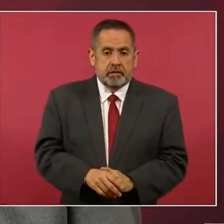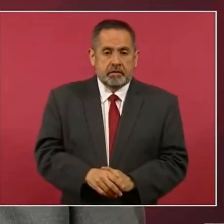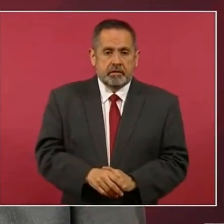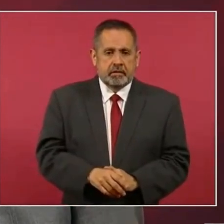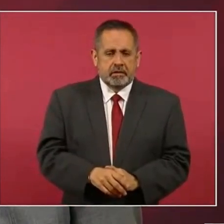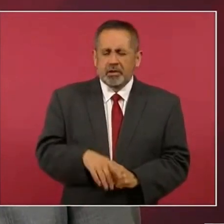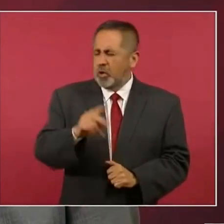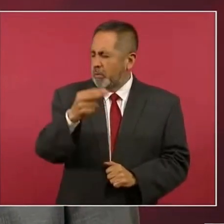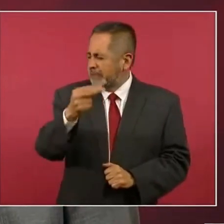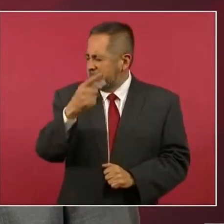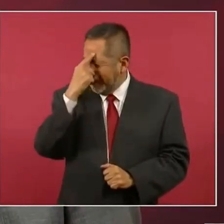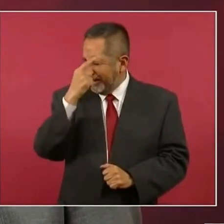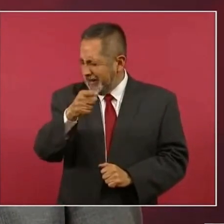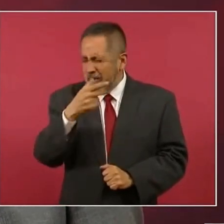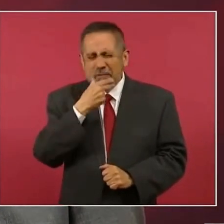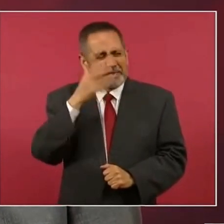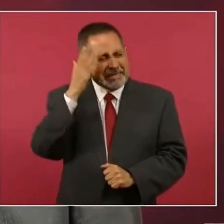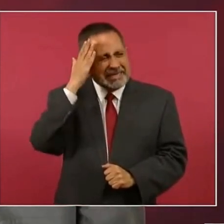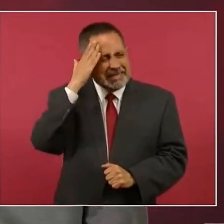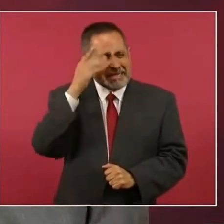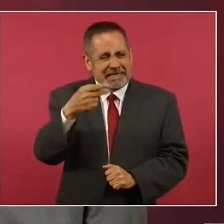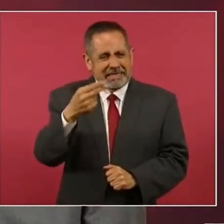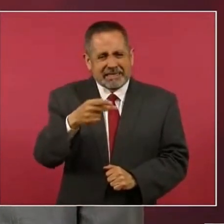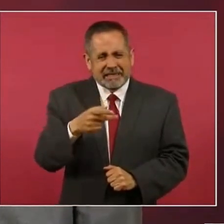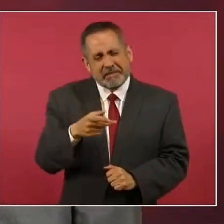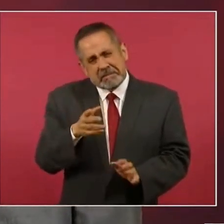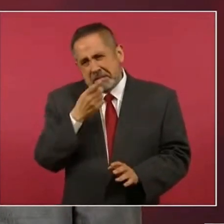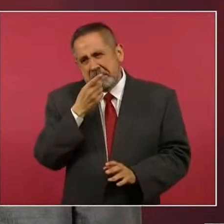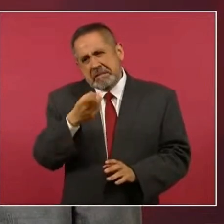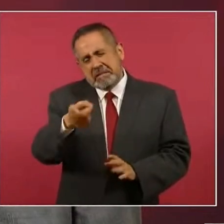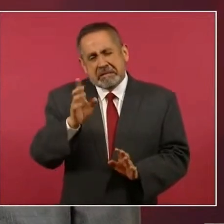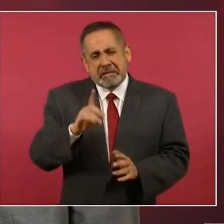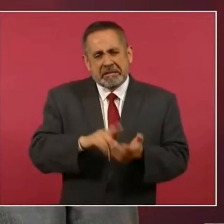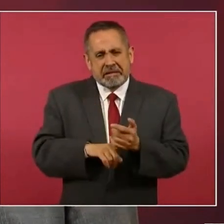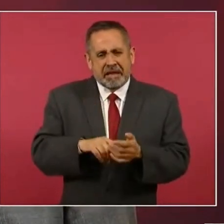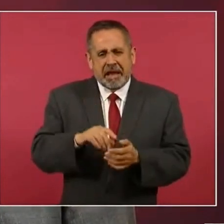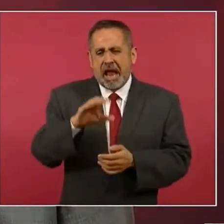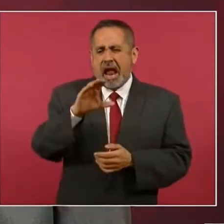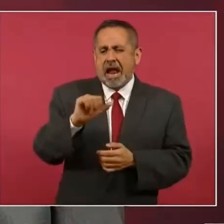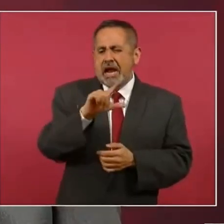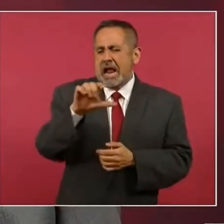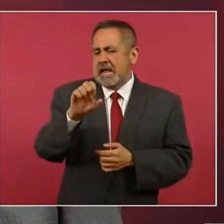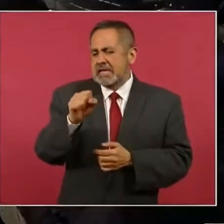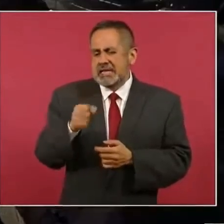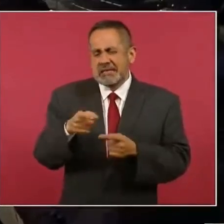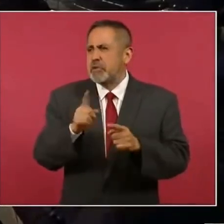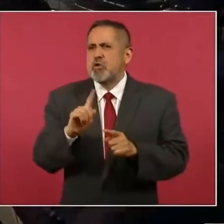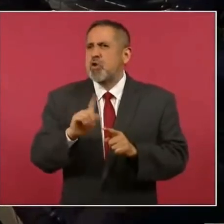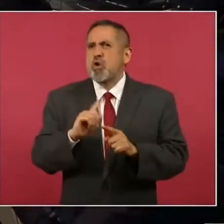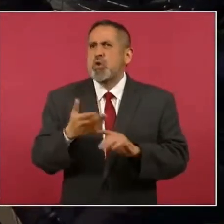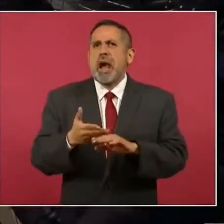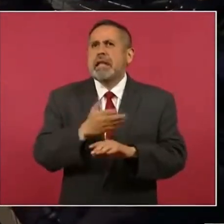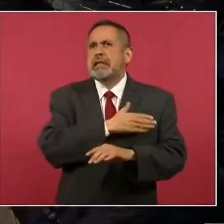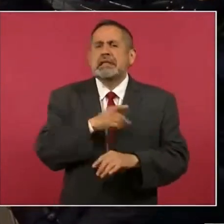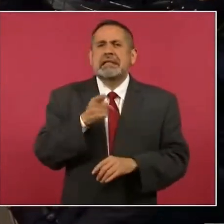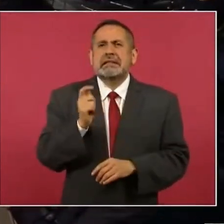¿Cómo se llamaba este dirigente? Bueno, se le atribuye a Calles, pero antes también lo había